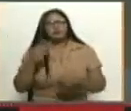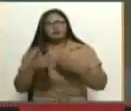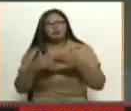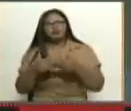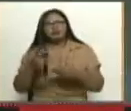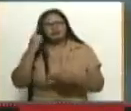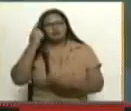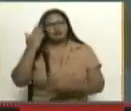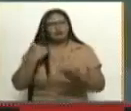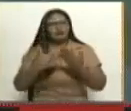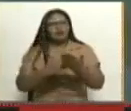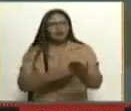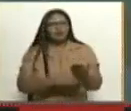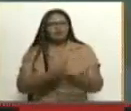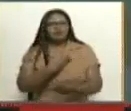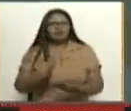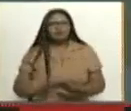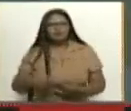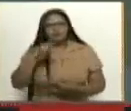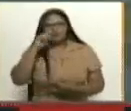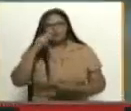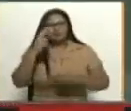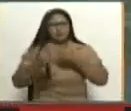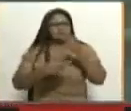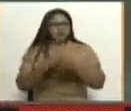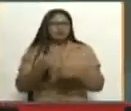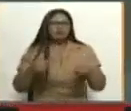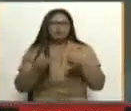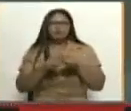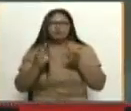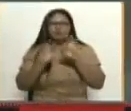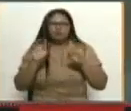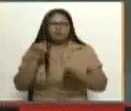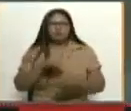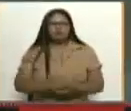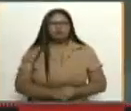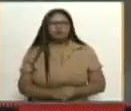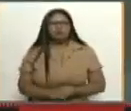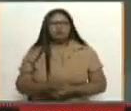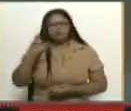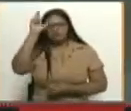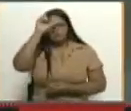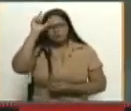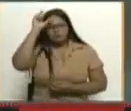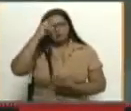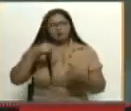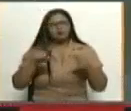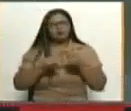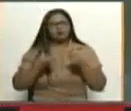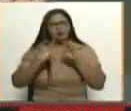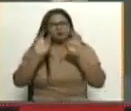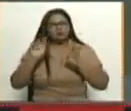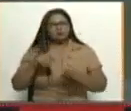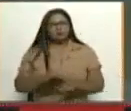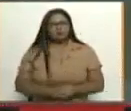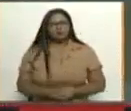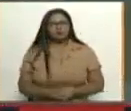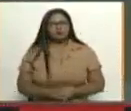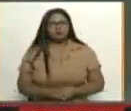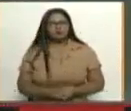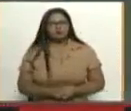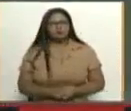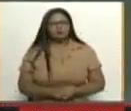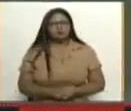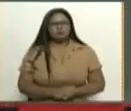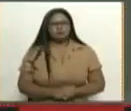atrás veíamos al presidente Nicolás Maduro de visita en Turquía, también en visita en Arabia Saudita. O sea,